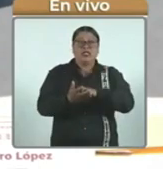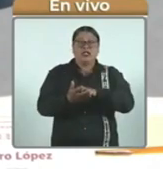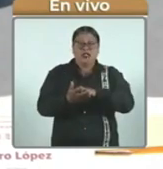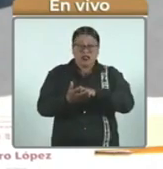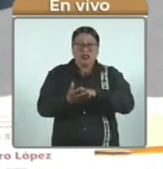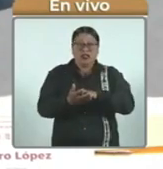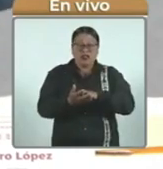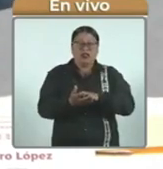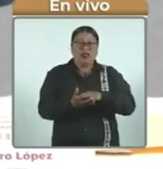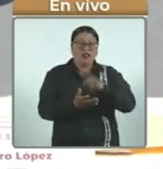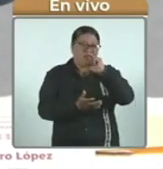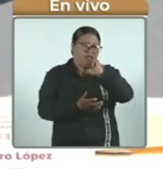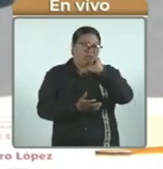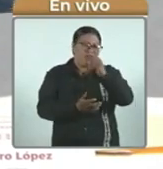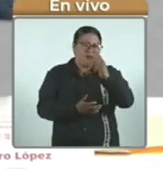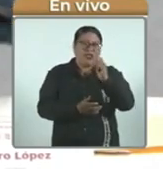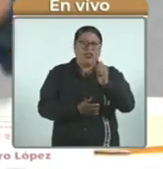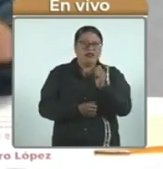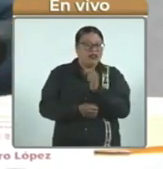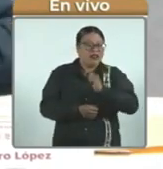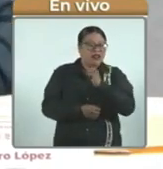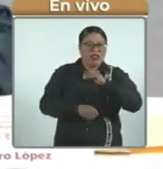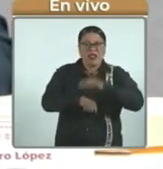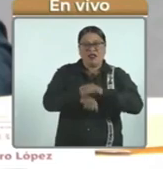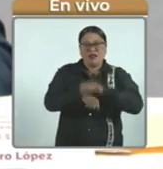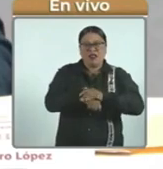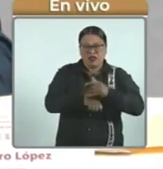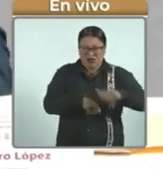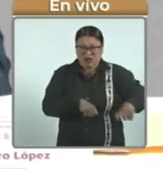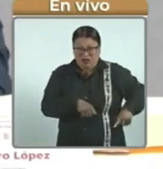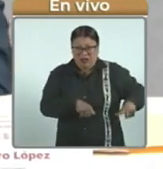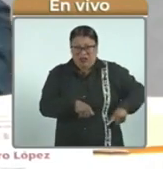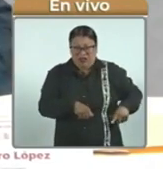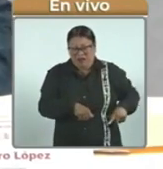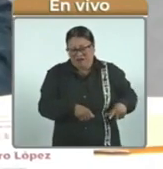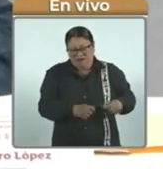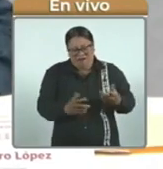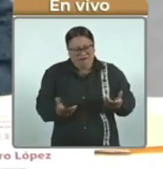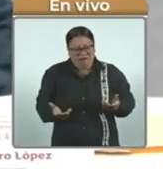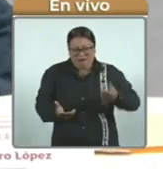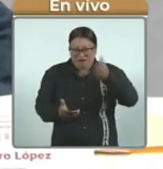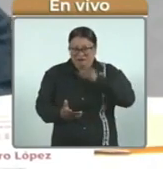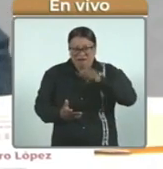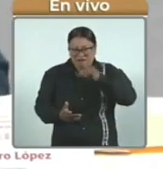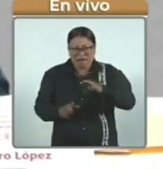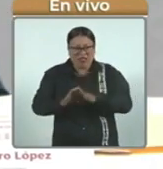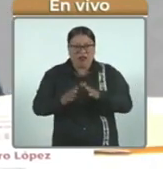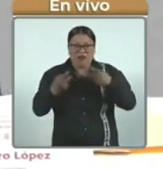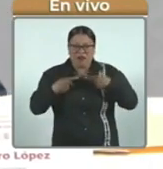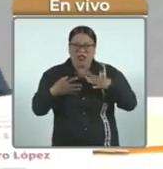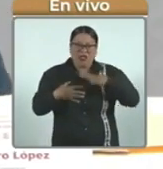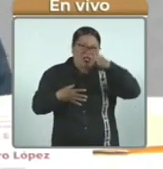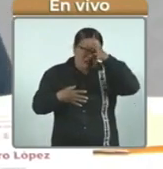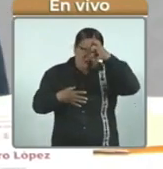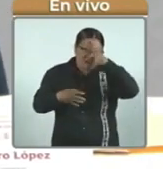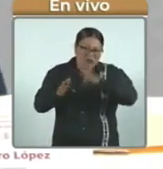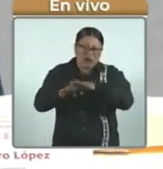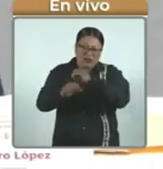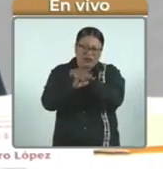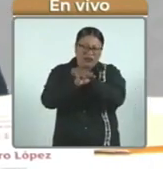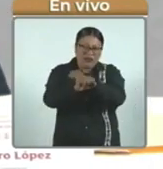cuates del gobernador. Eran pagos políticos. Eventualmente llegaba gente que tenía experiencia en materia de